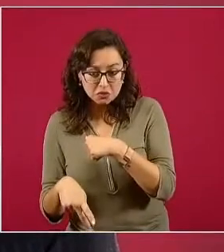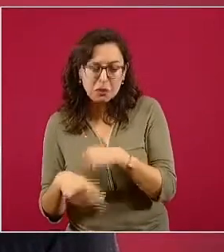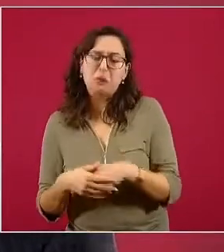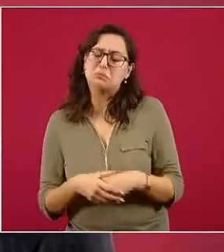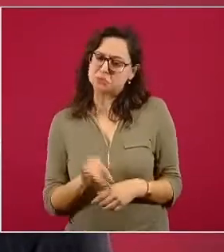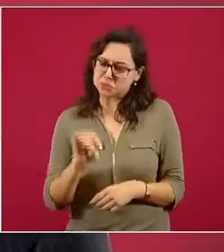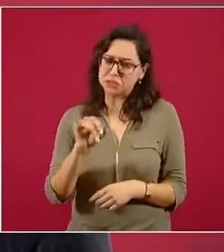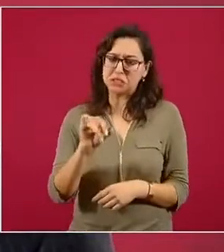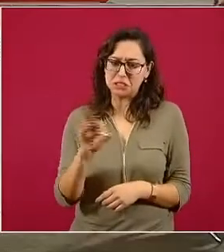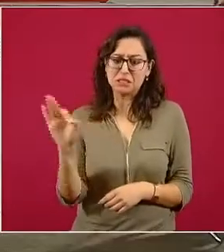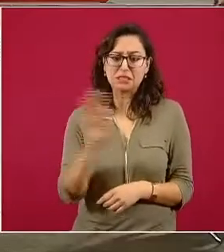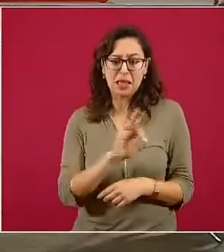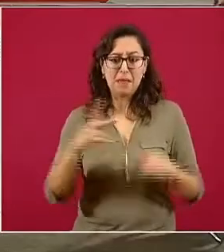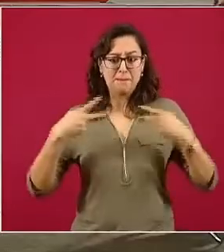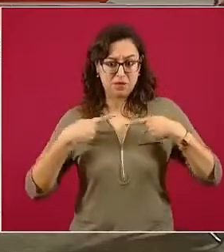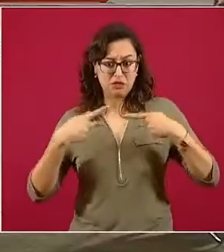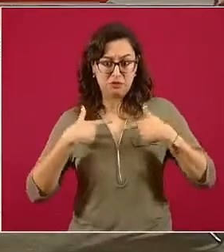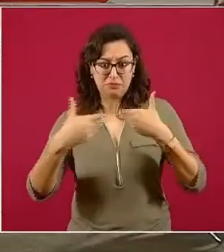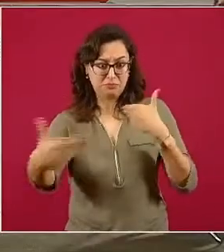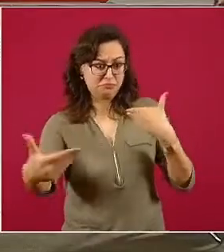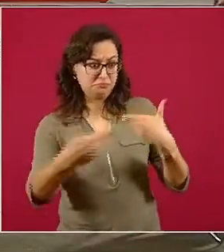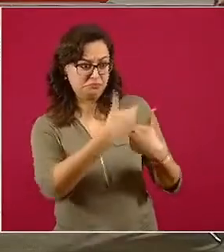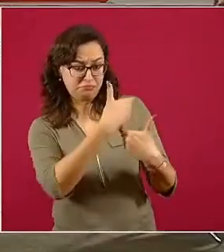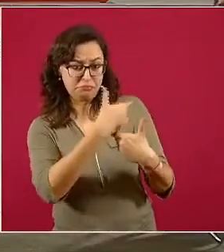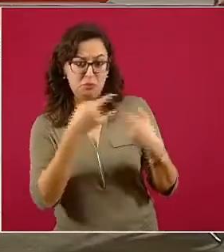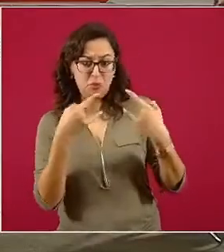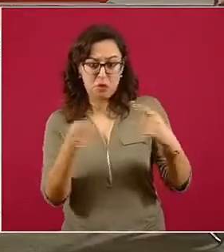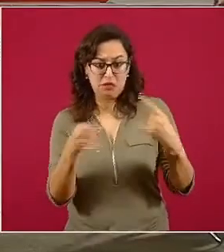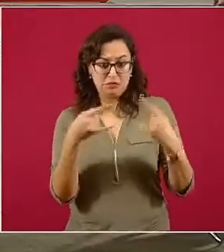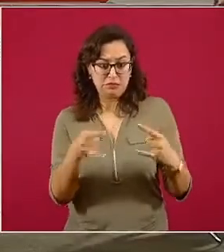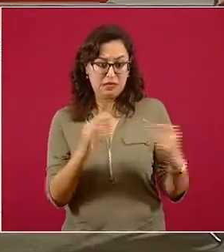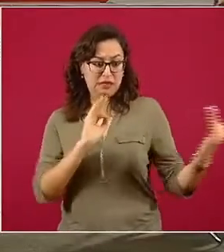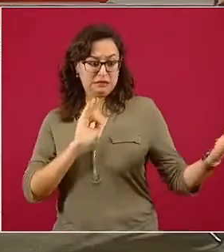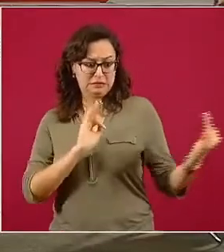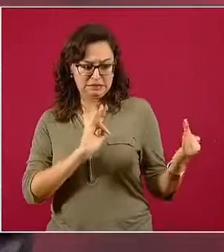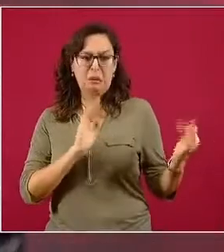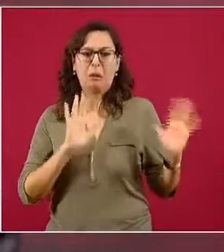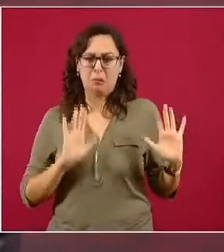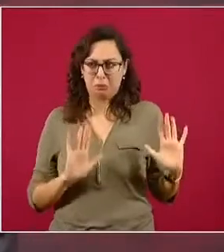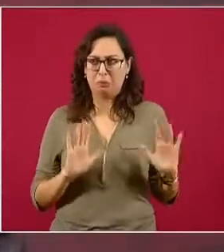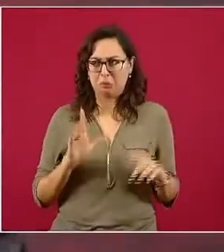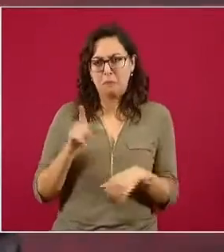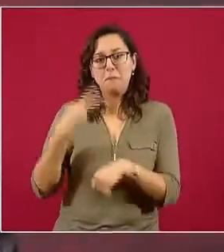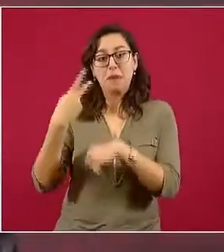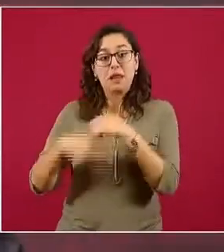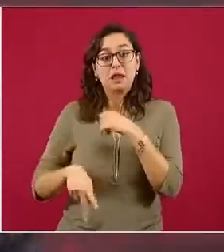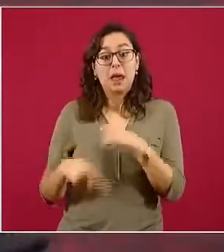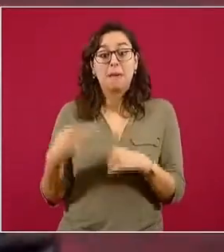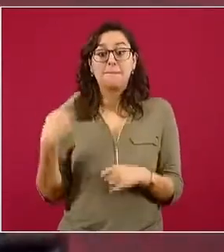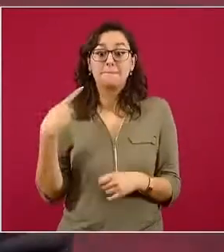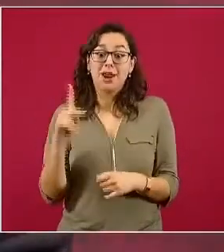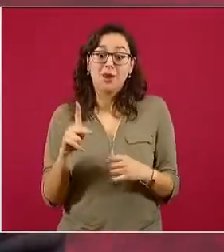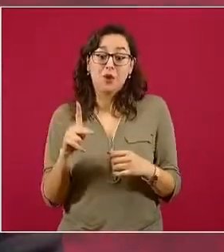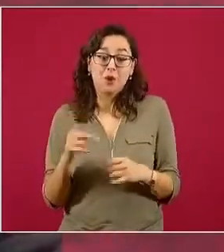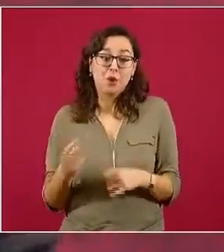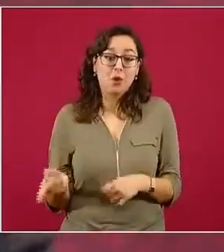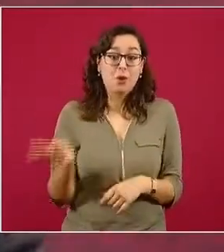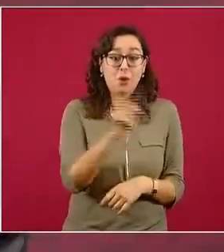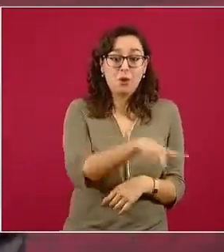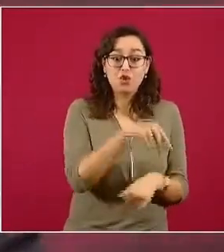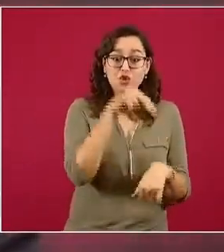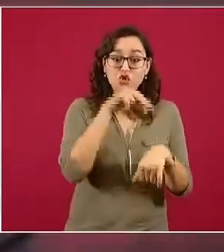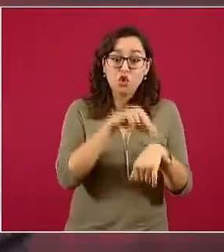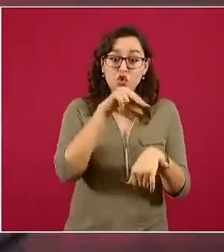contagiarse, pero seguramente su exposición es menor a la médica intensivista que está 8